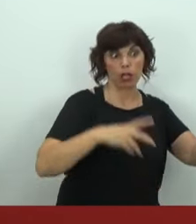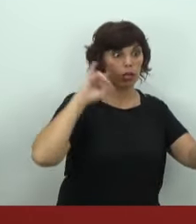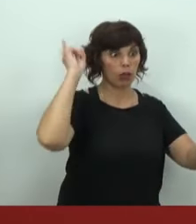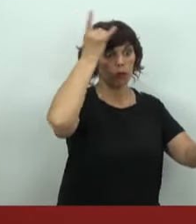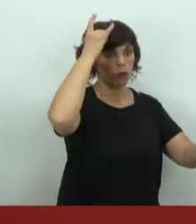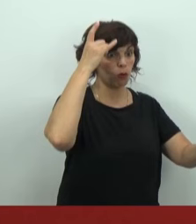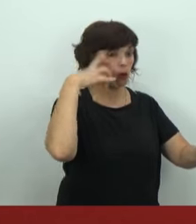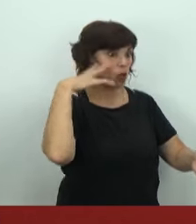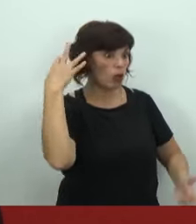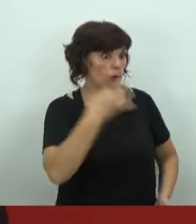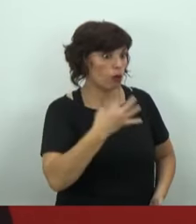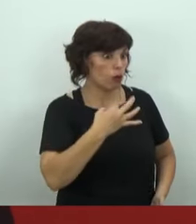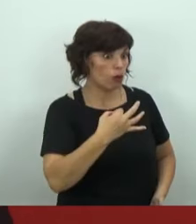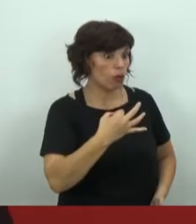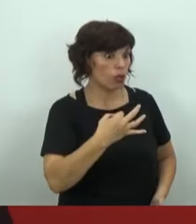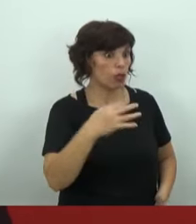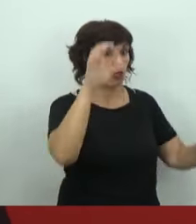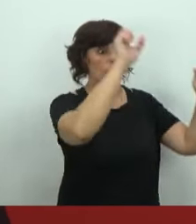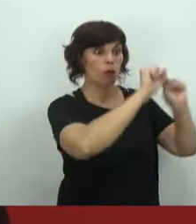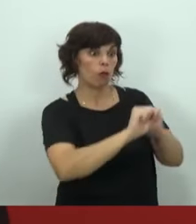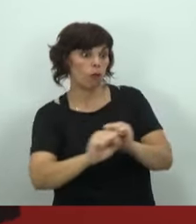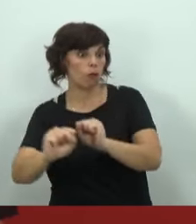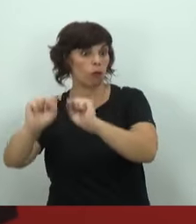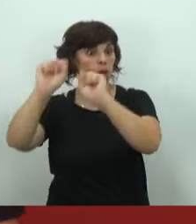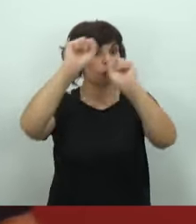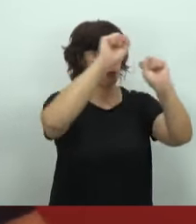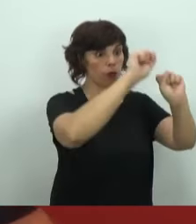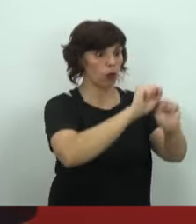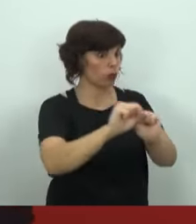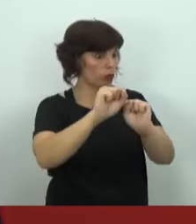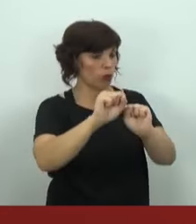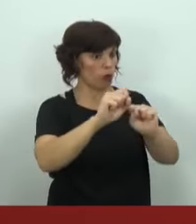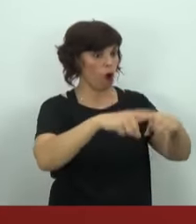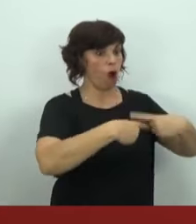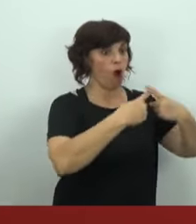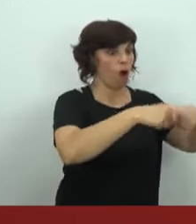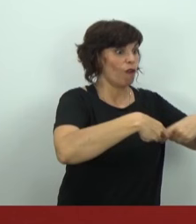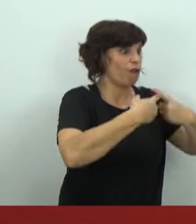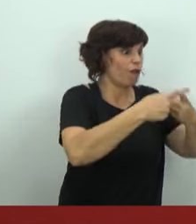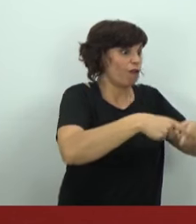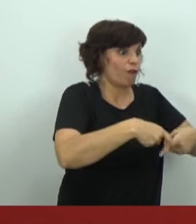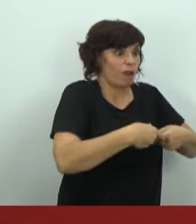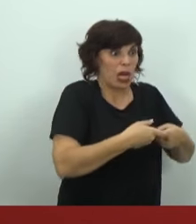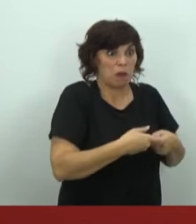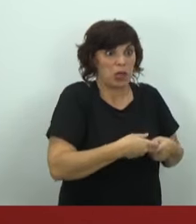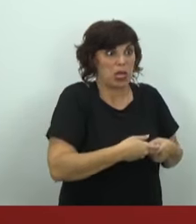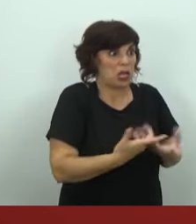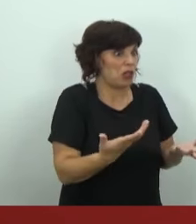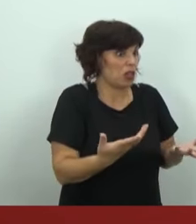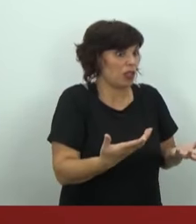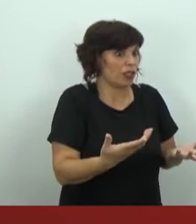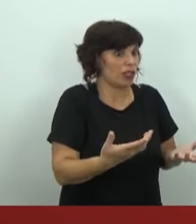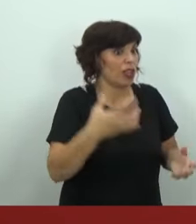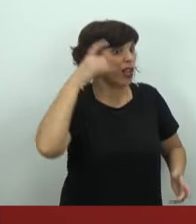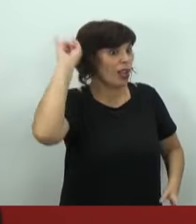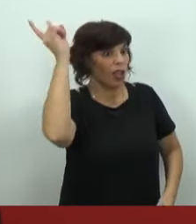protegió a familias que ni conocían a Jesucristo, ¿cuánto? Si la sangre de un animal pudo